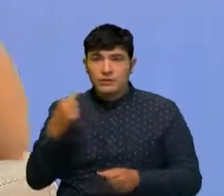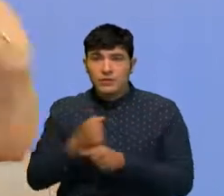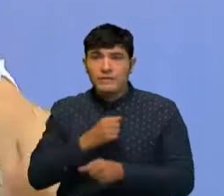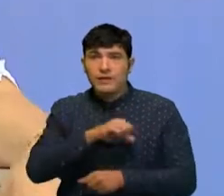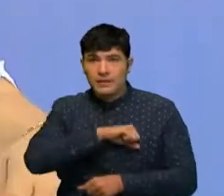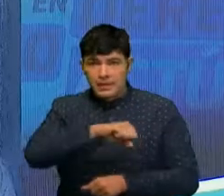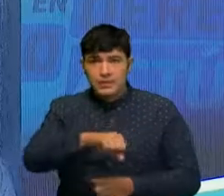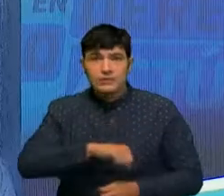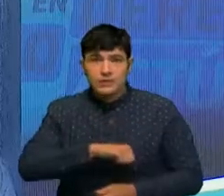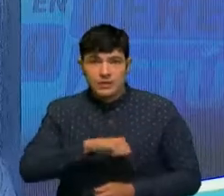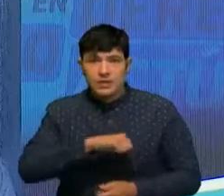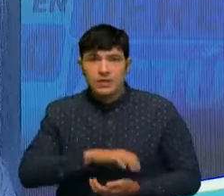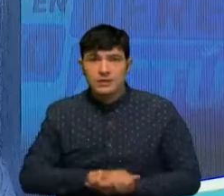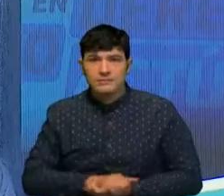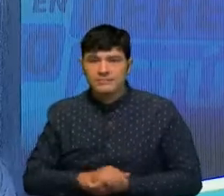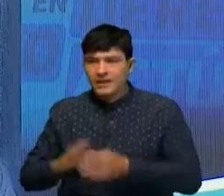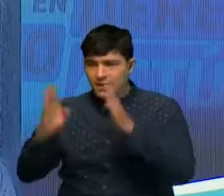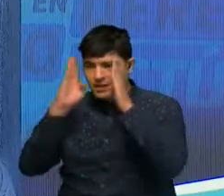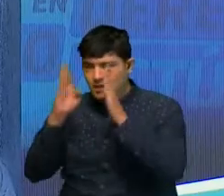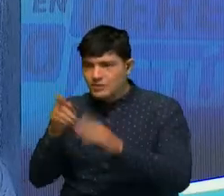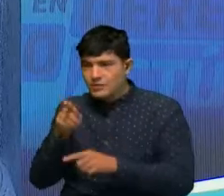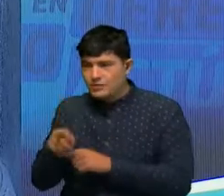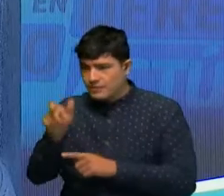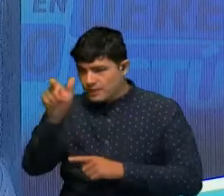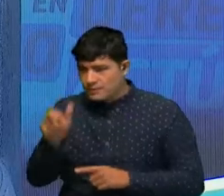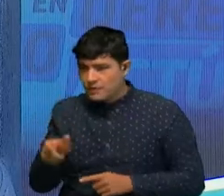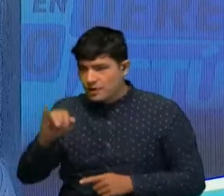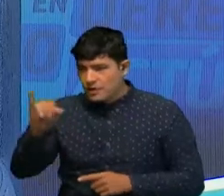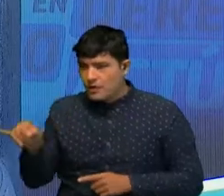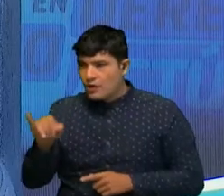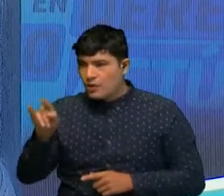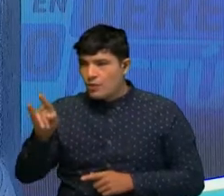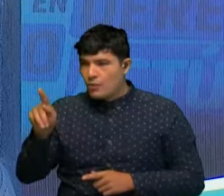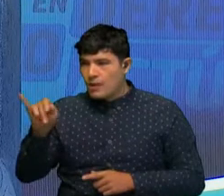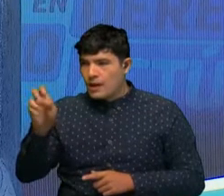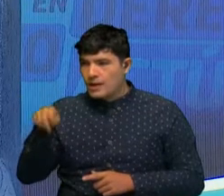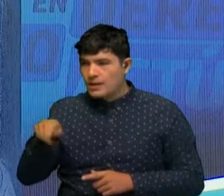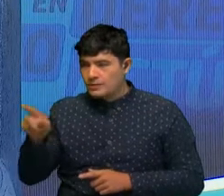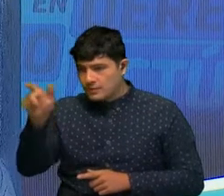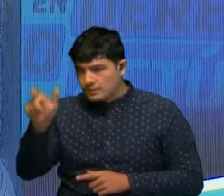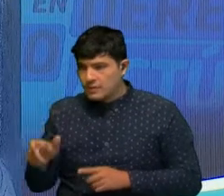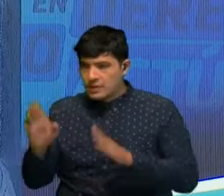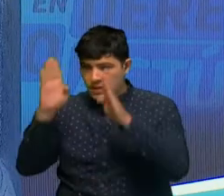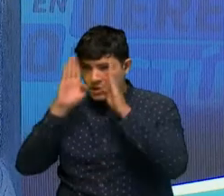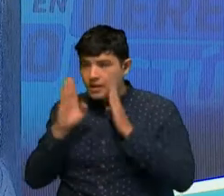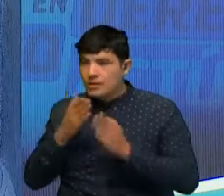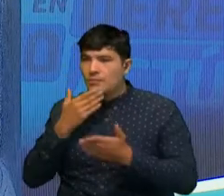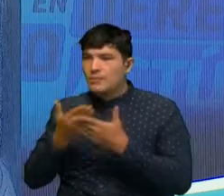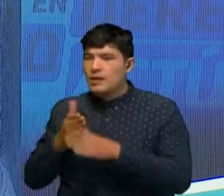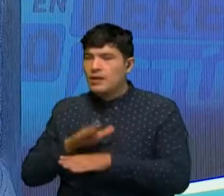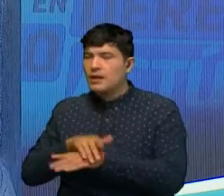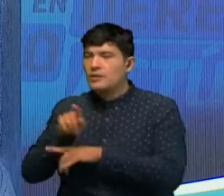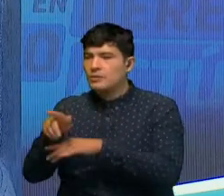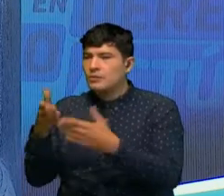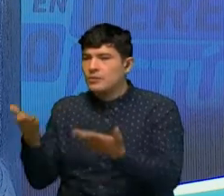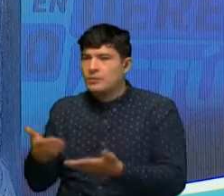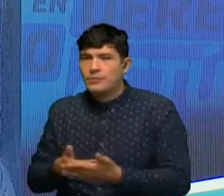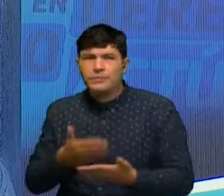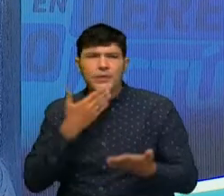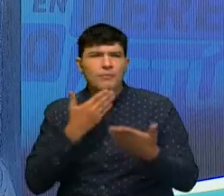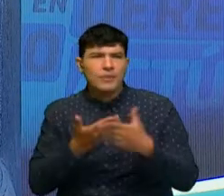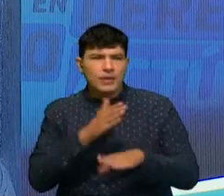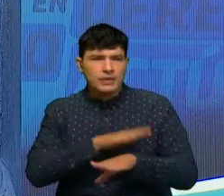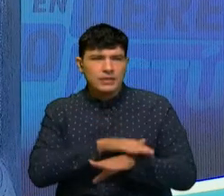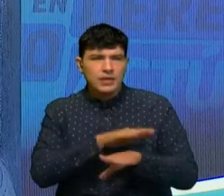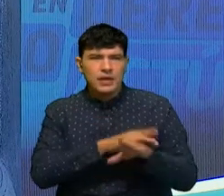derecho. Muy bien, atendamos a don Joaquín, que ya se encuentra en línea también con nosotros. Don Joaquín, ¿cómo le va? Buenas tardes. Muy buenas tardes,